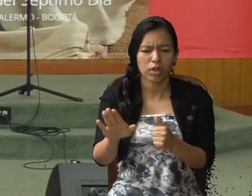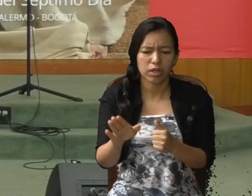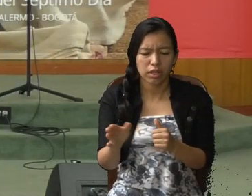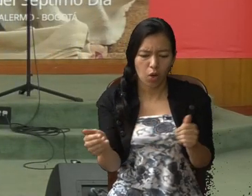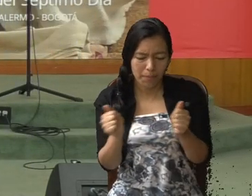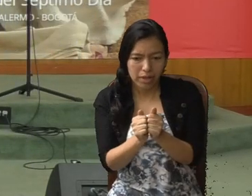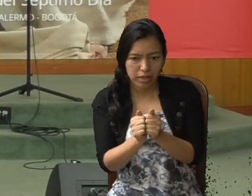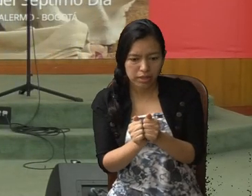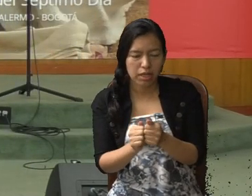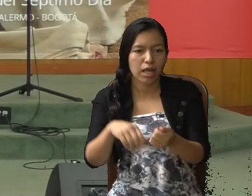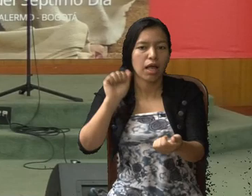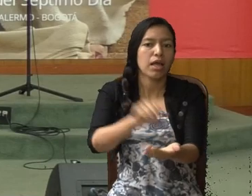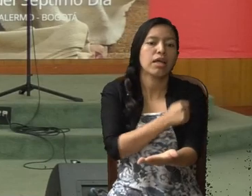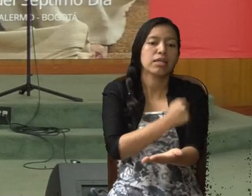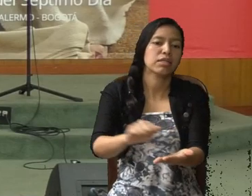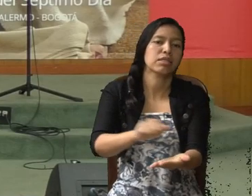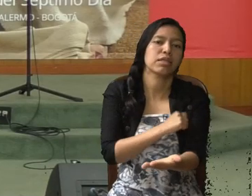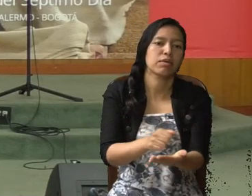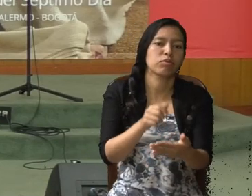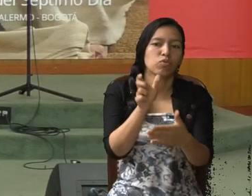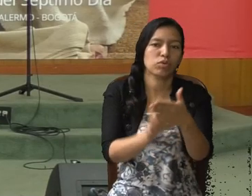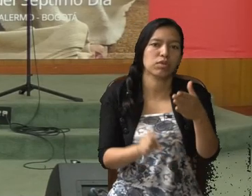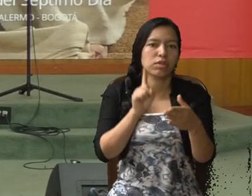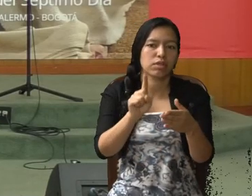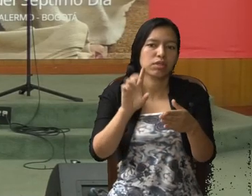favor a Salmo 104.